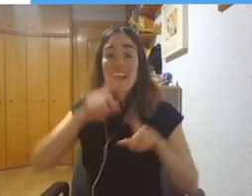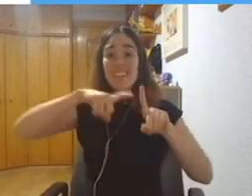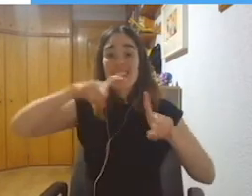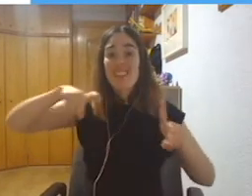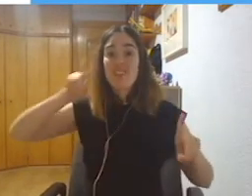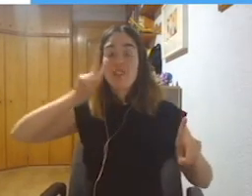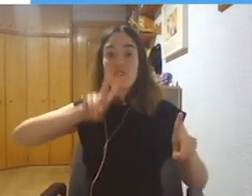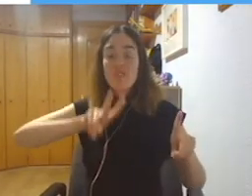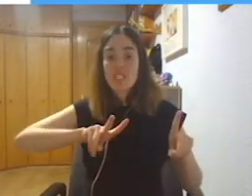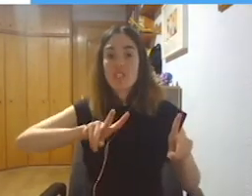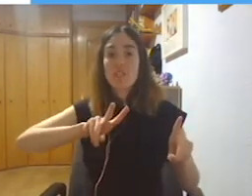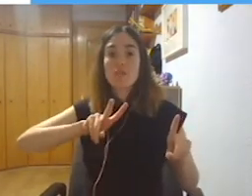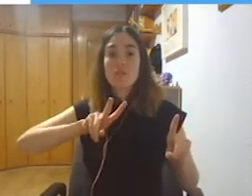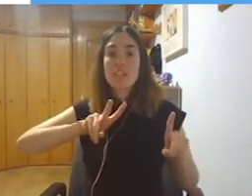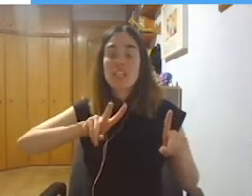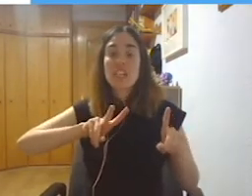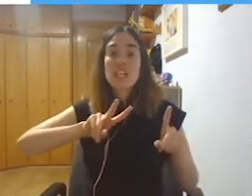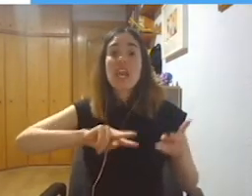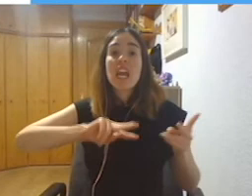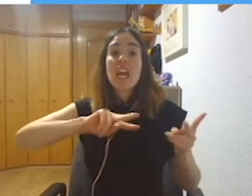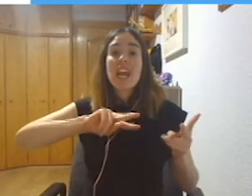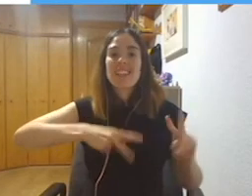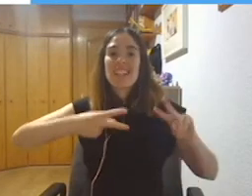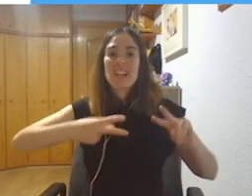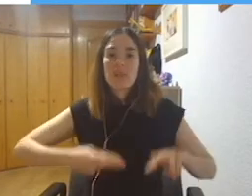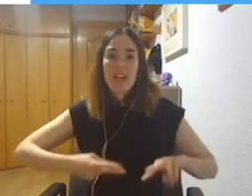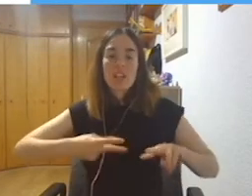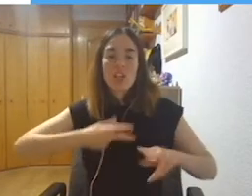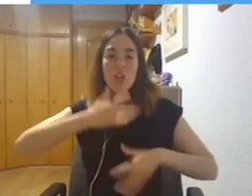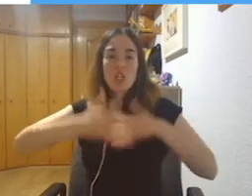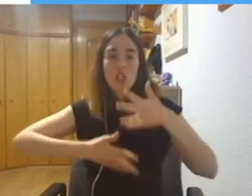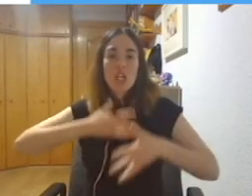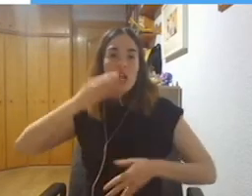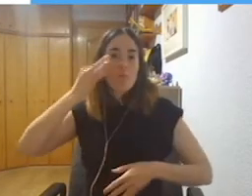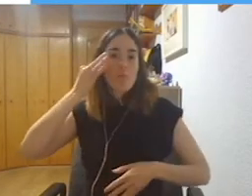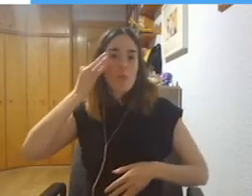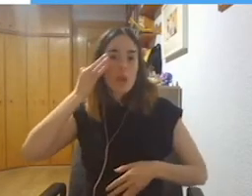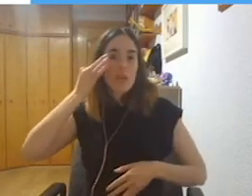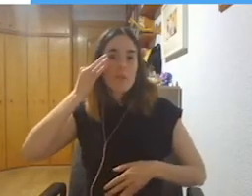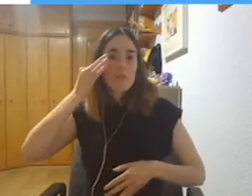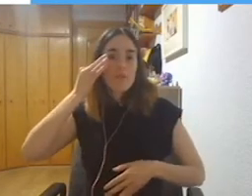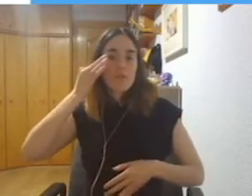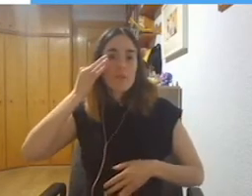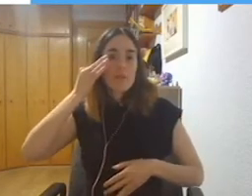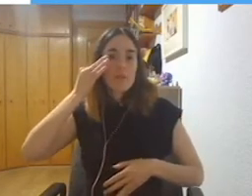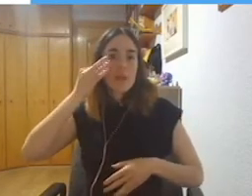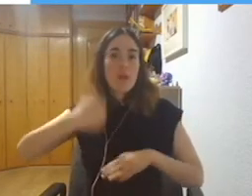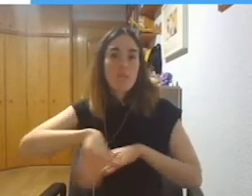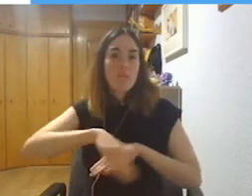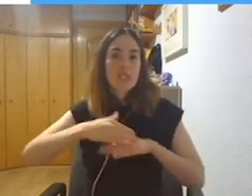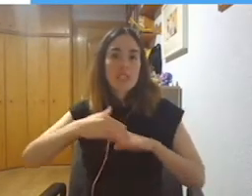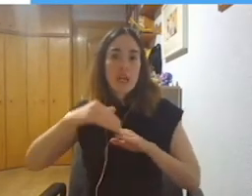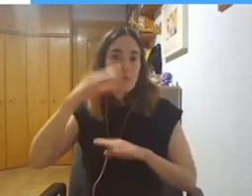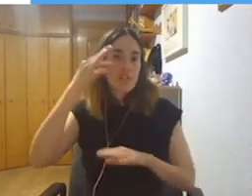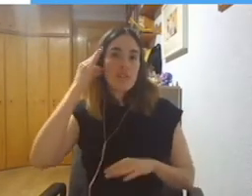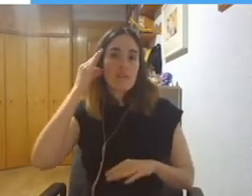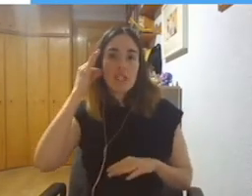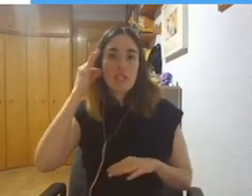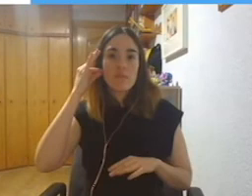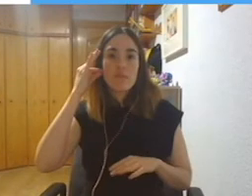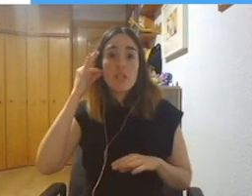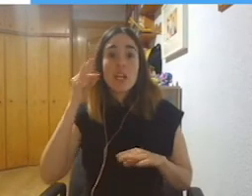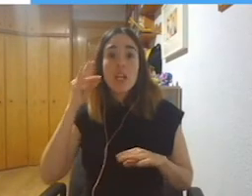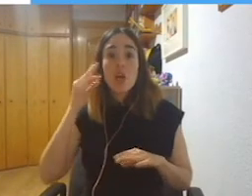gráfico, la interpretación signada por mujeres era fundamentalmente femenina,